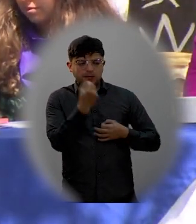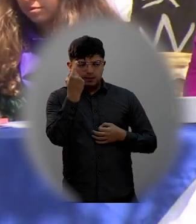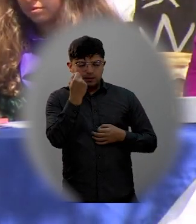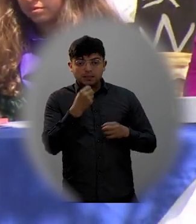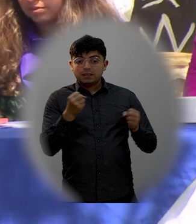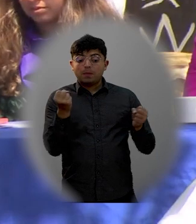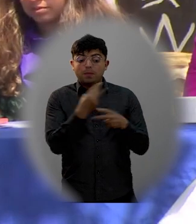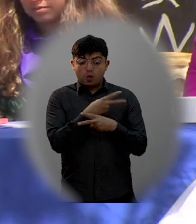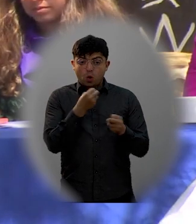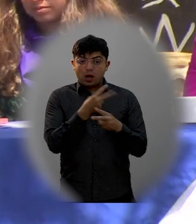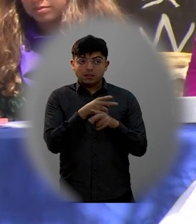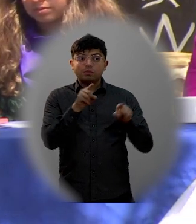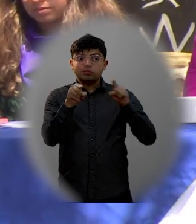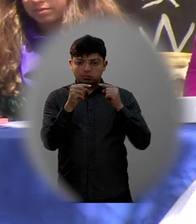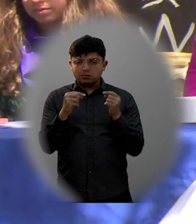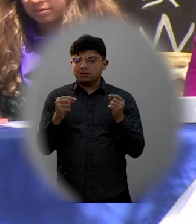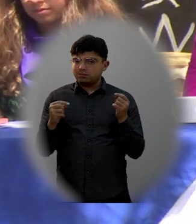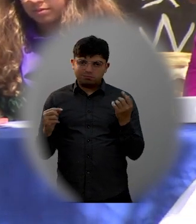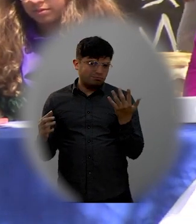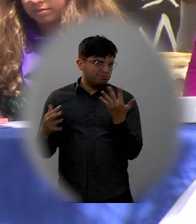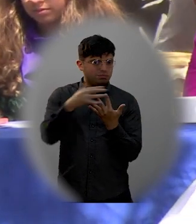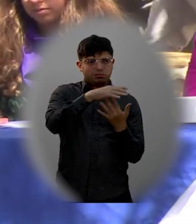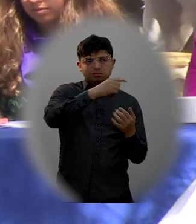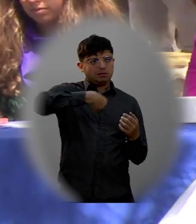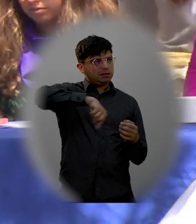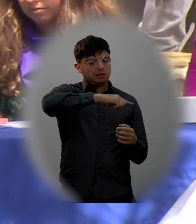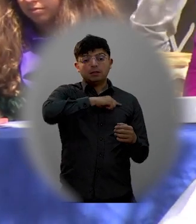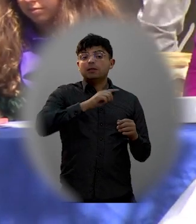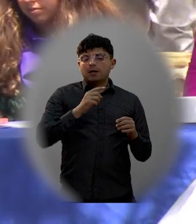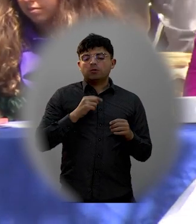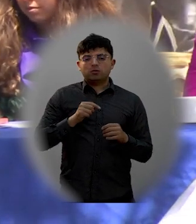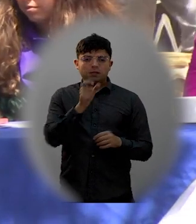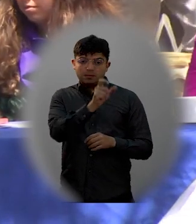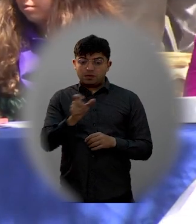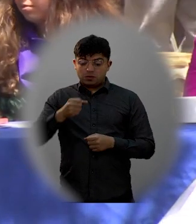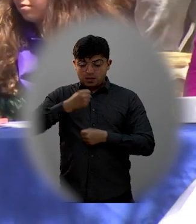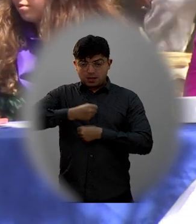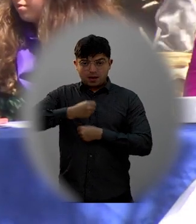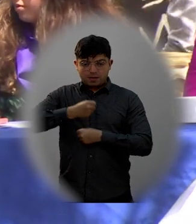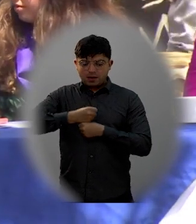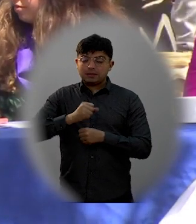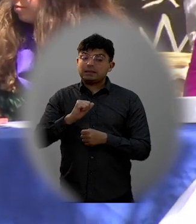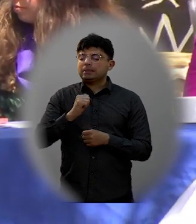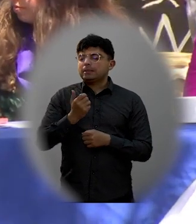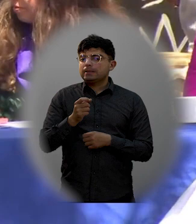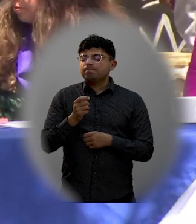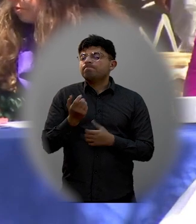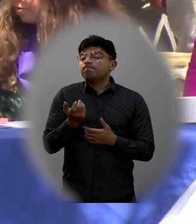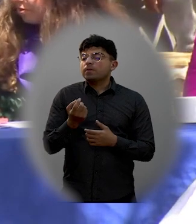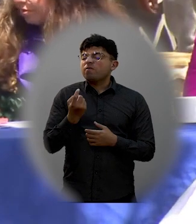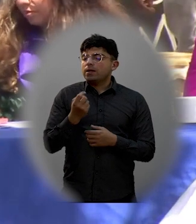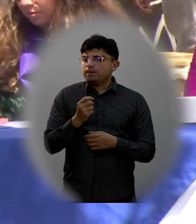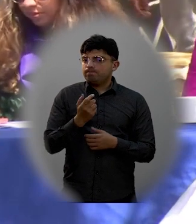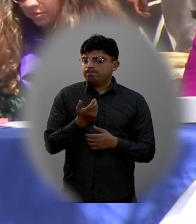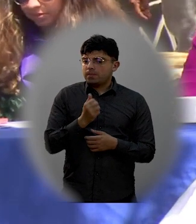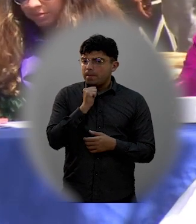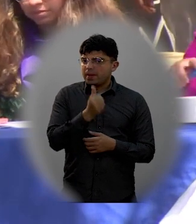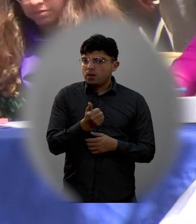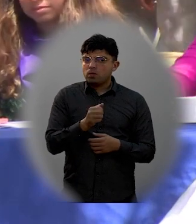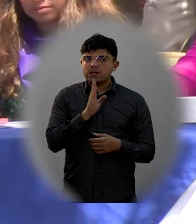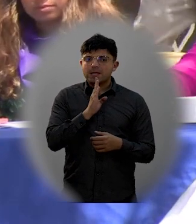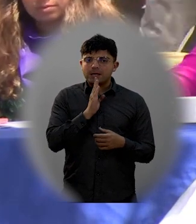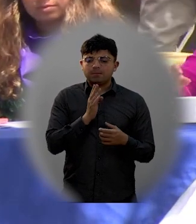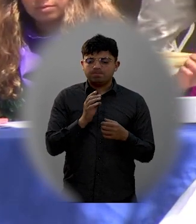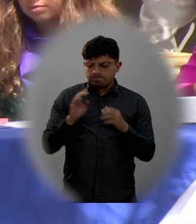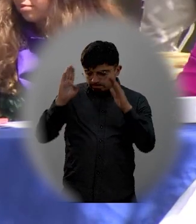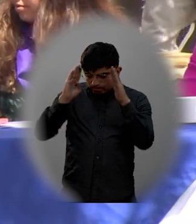que nos atraviesan y que pues si estamos en condición de trabajadoras, mucho peor, ¿sí? No hay quien recoja, no hay